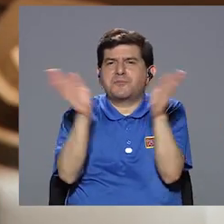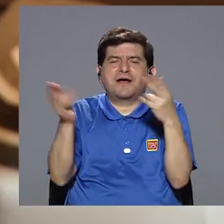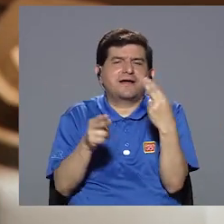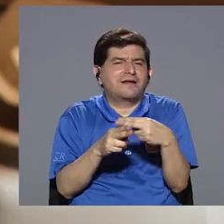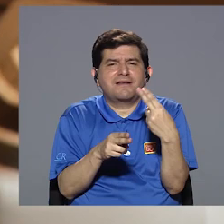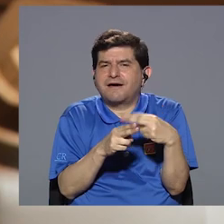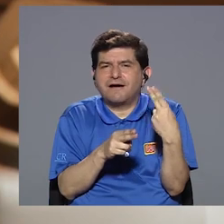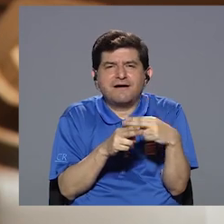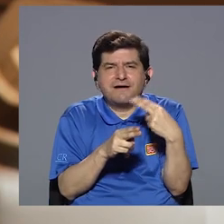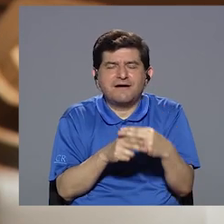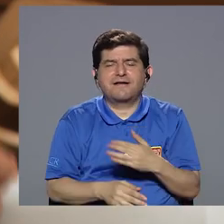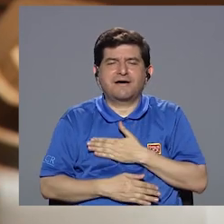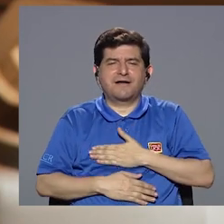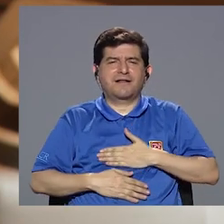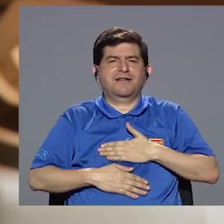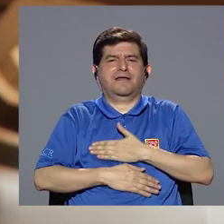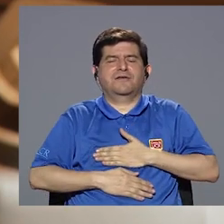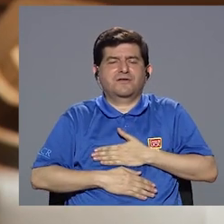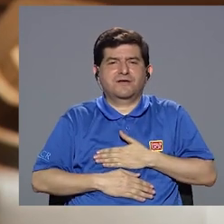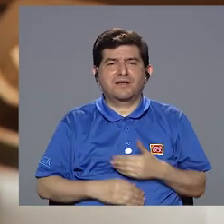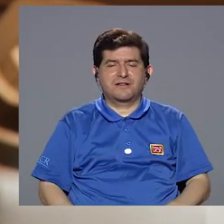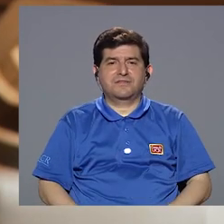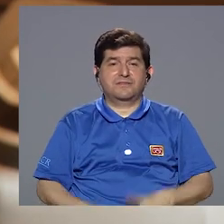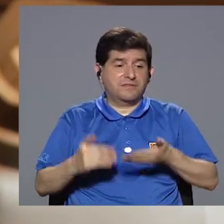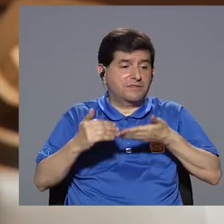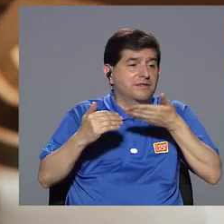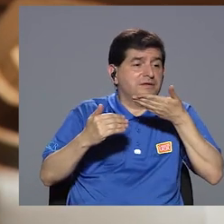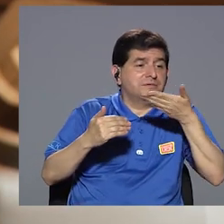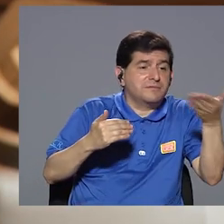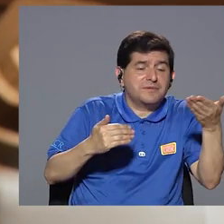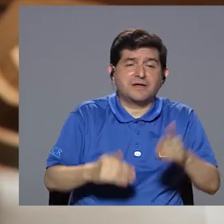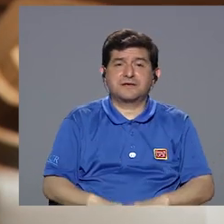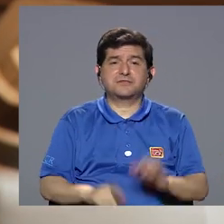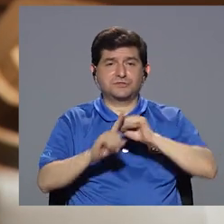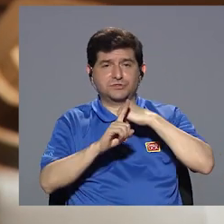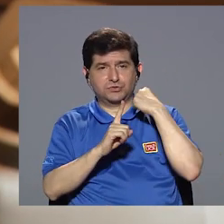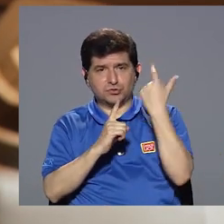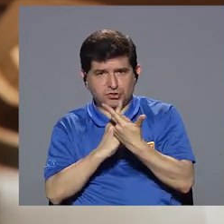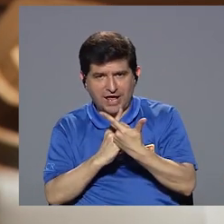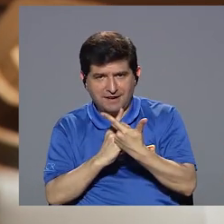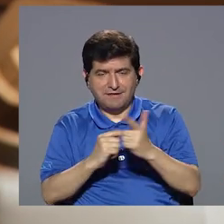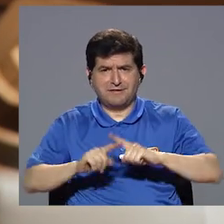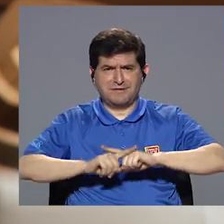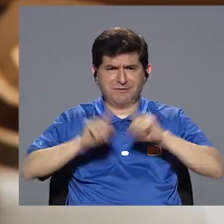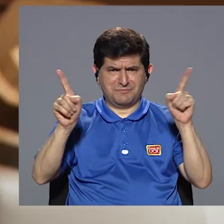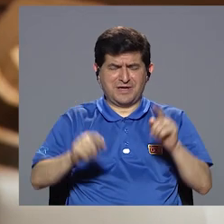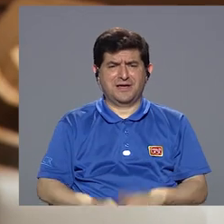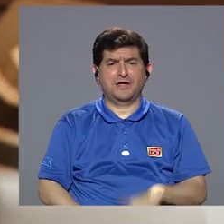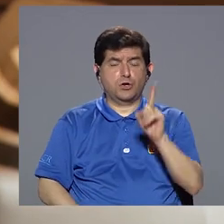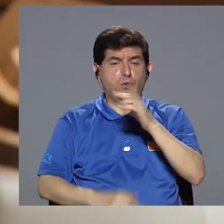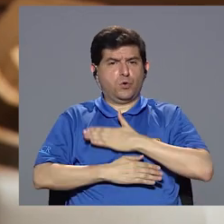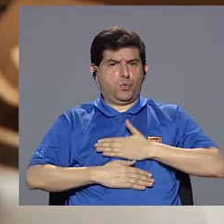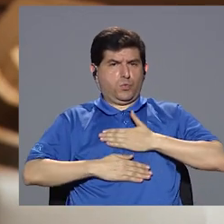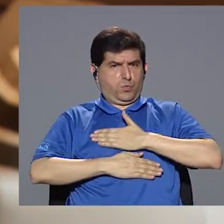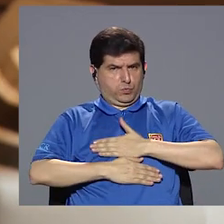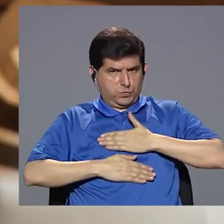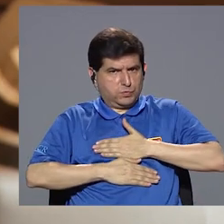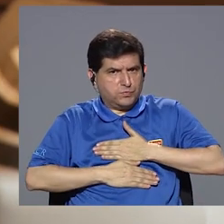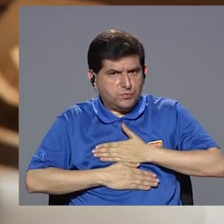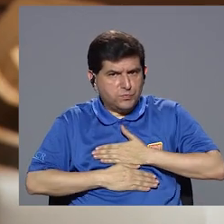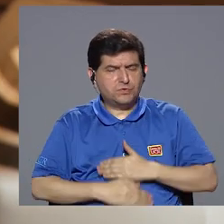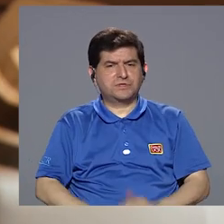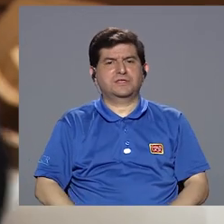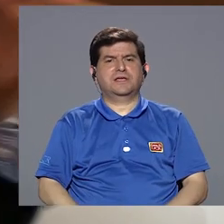podemos denominar el goce de los bienes de la sociedad pero que sea un goce que